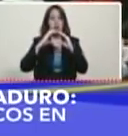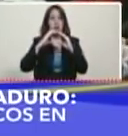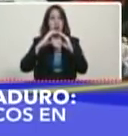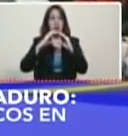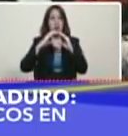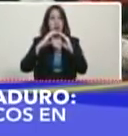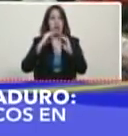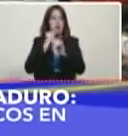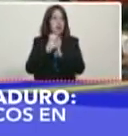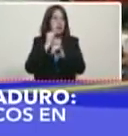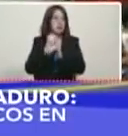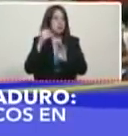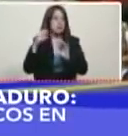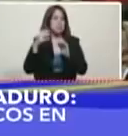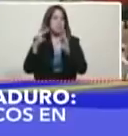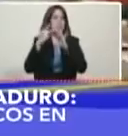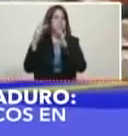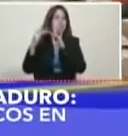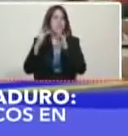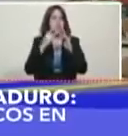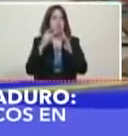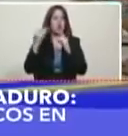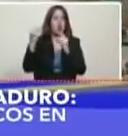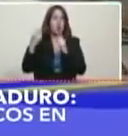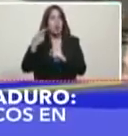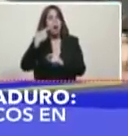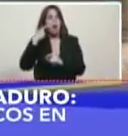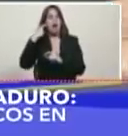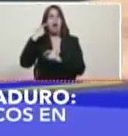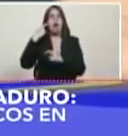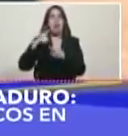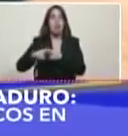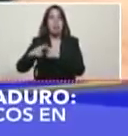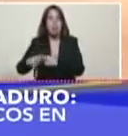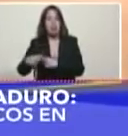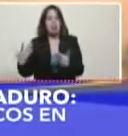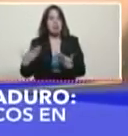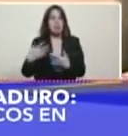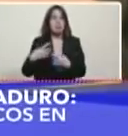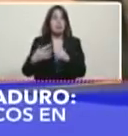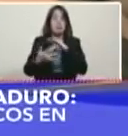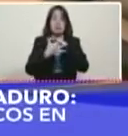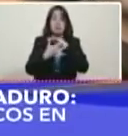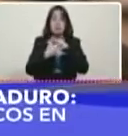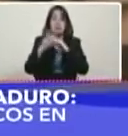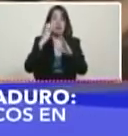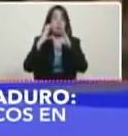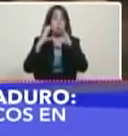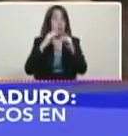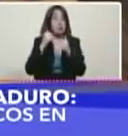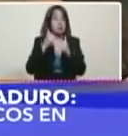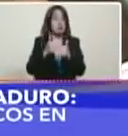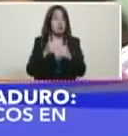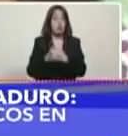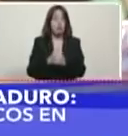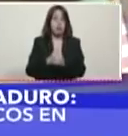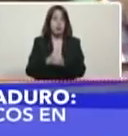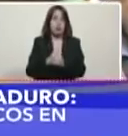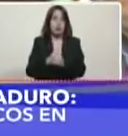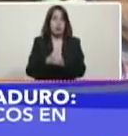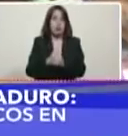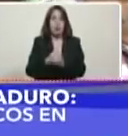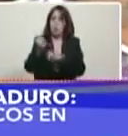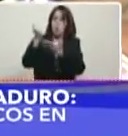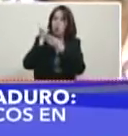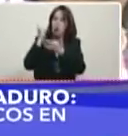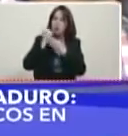Fíjense ustedes cómo dependemos. Primero que todo el mundo debe tener servicios de telecomunicaciones, con ayuda de nuestros hermanos chinos,